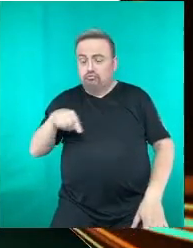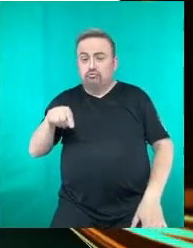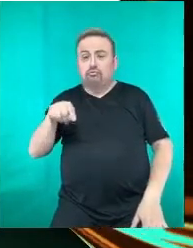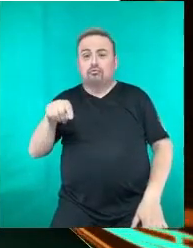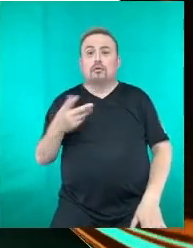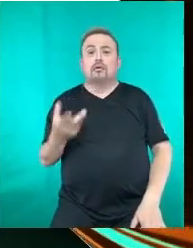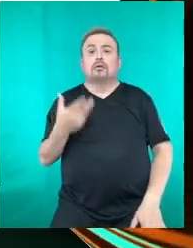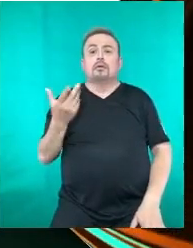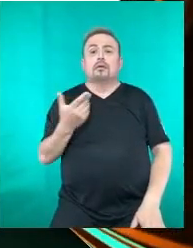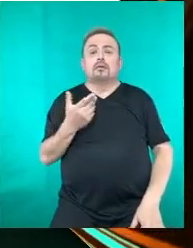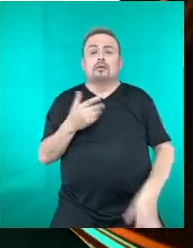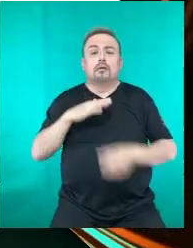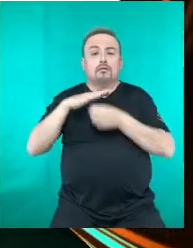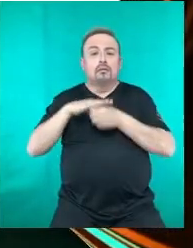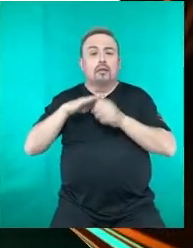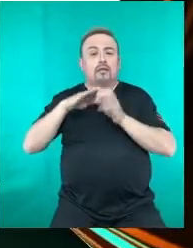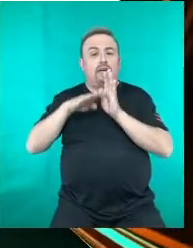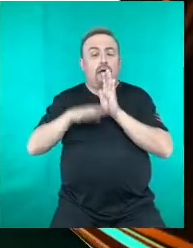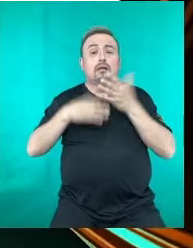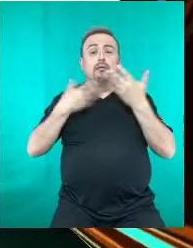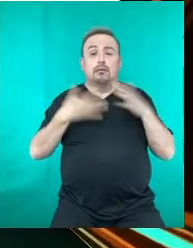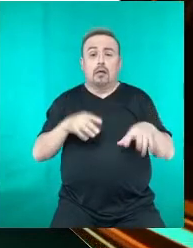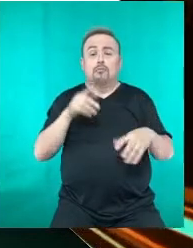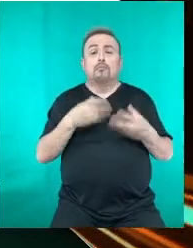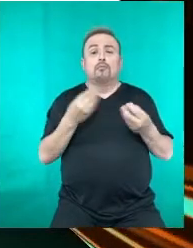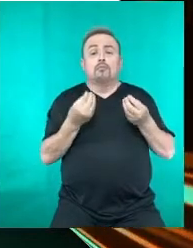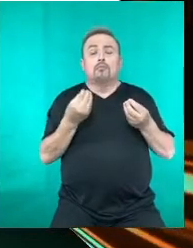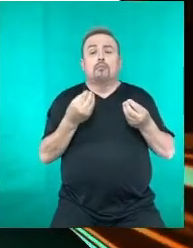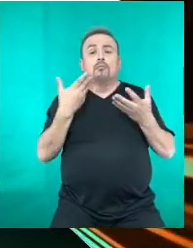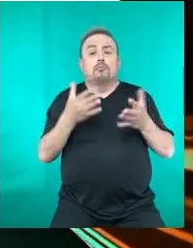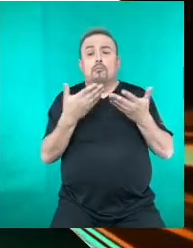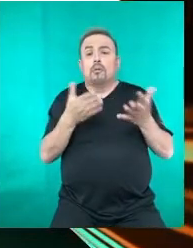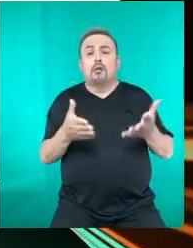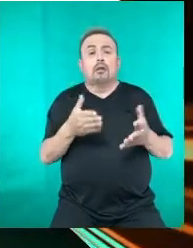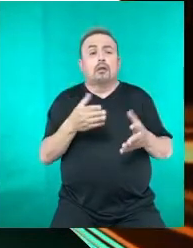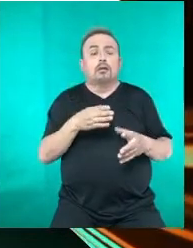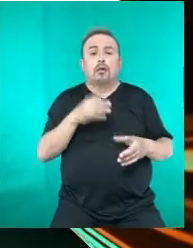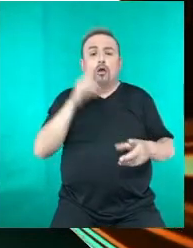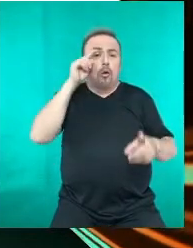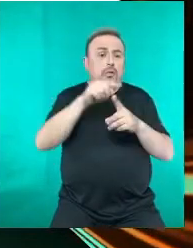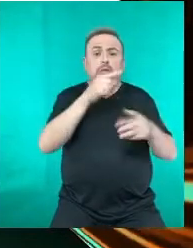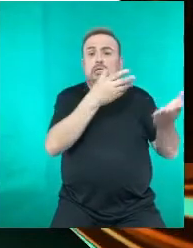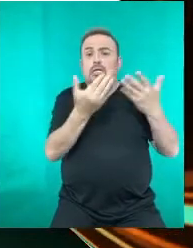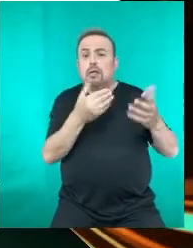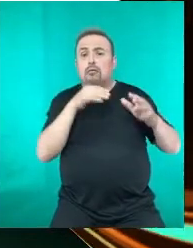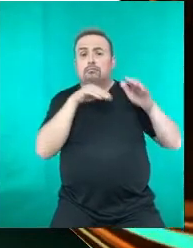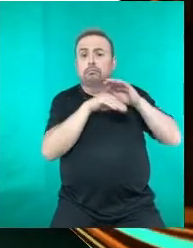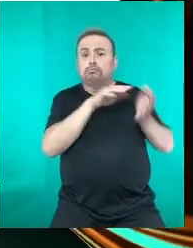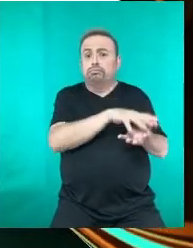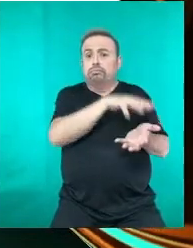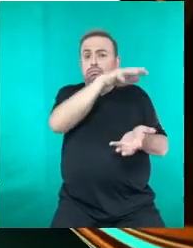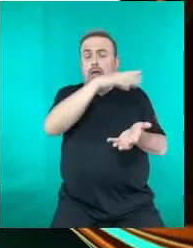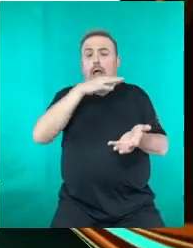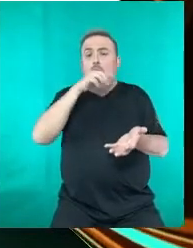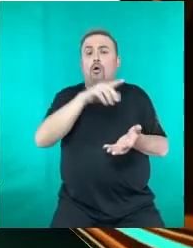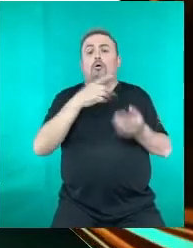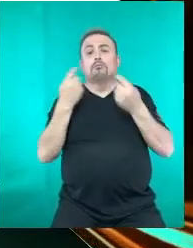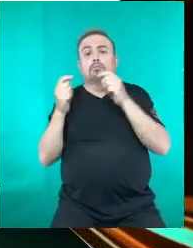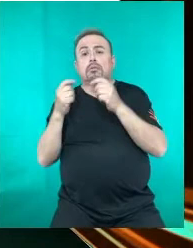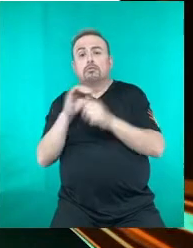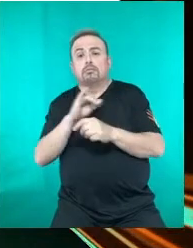muy baja presión, que ya se puede manejar para el destino que se requiera, almacenar, un post-tratamiento